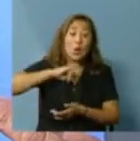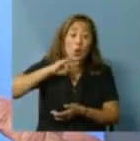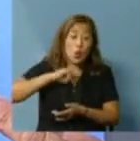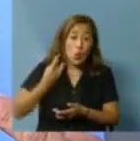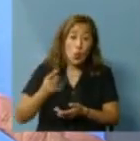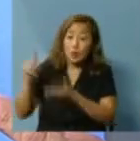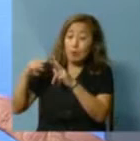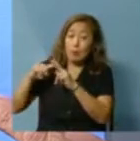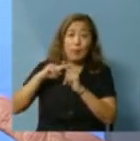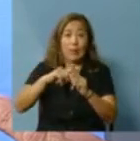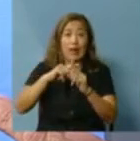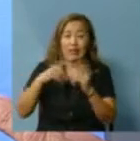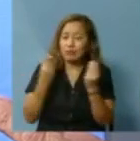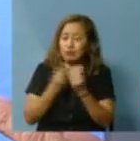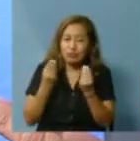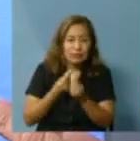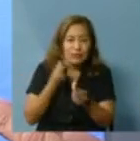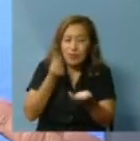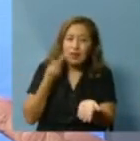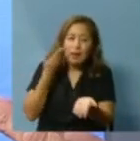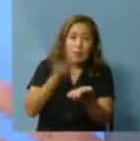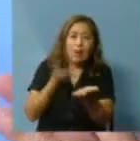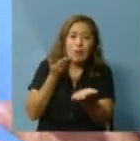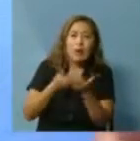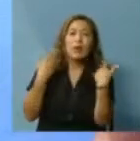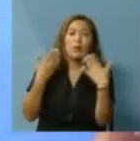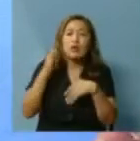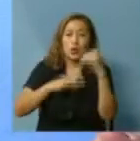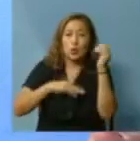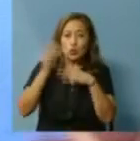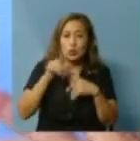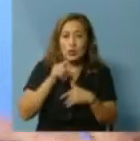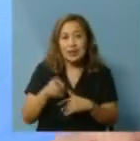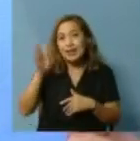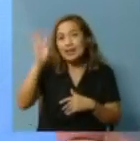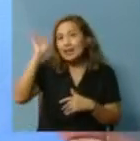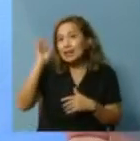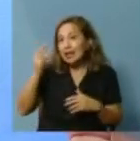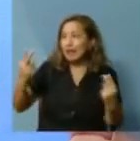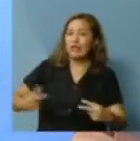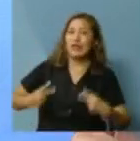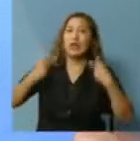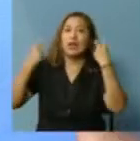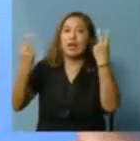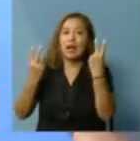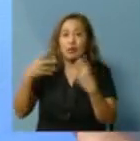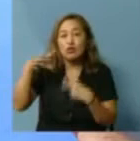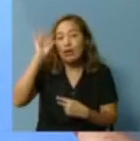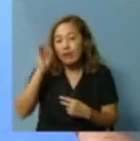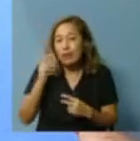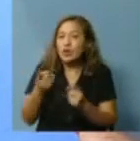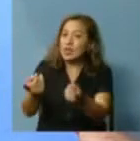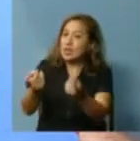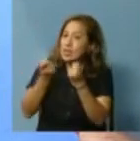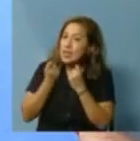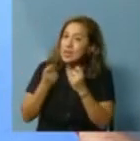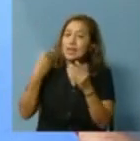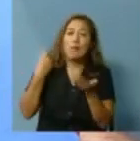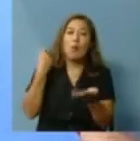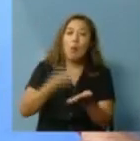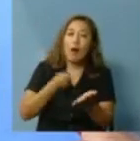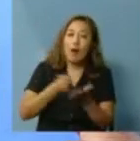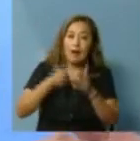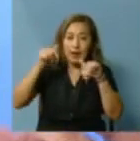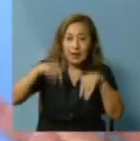ha invertido mucho en esto hemos salido cuando por ahí sabemos que el costo del crédito es altísimo en el país